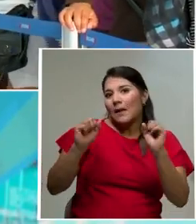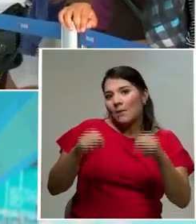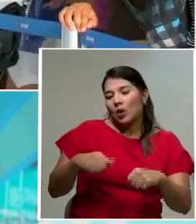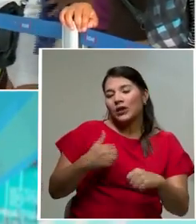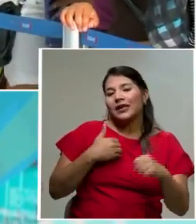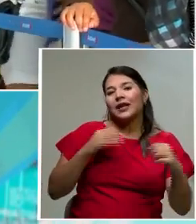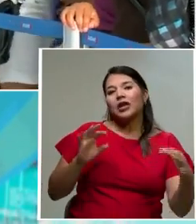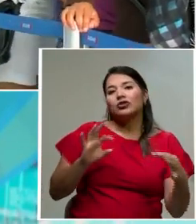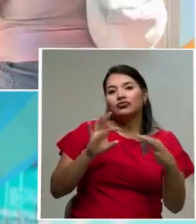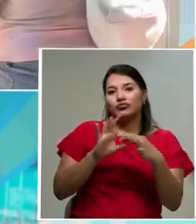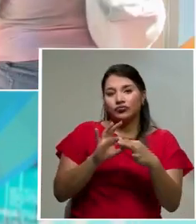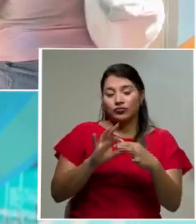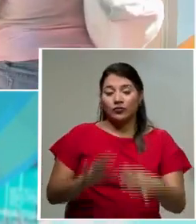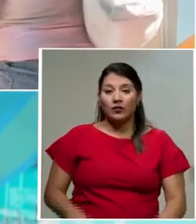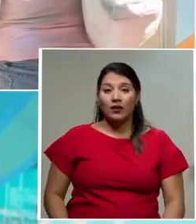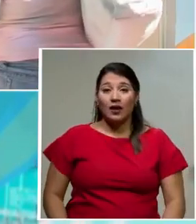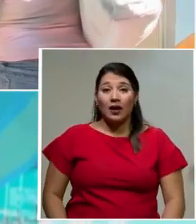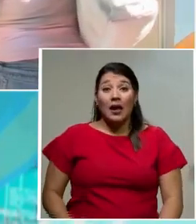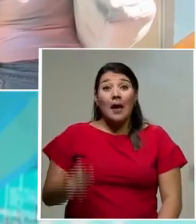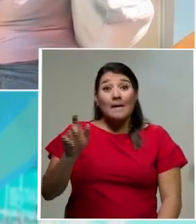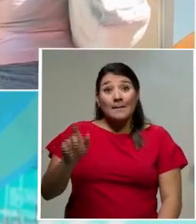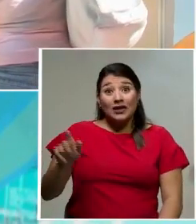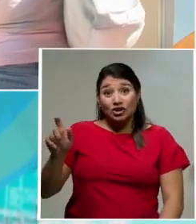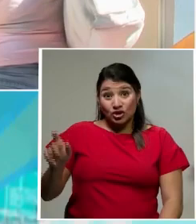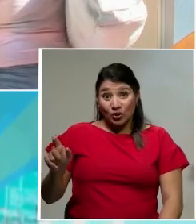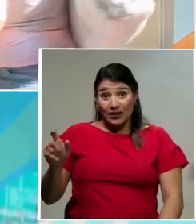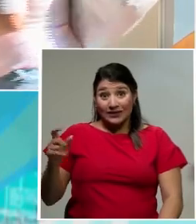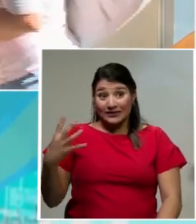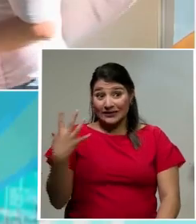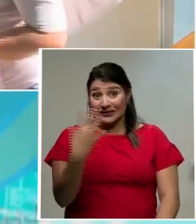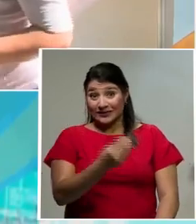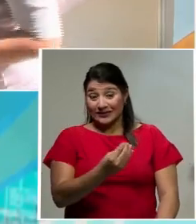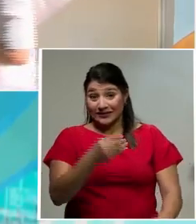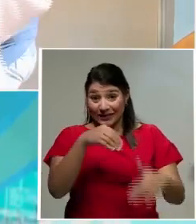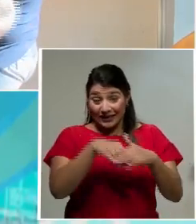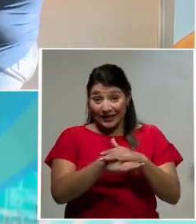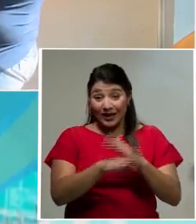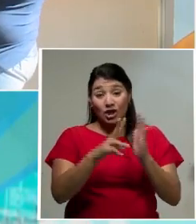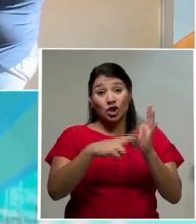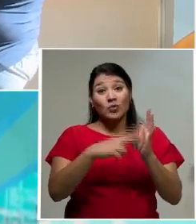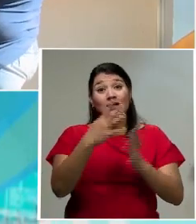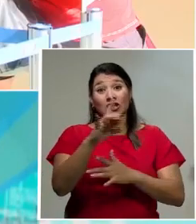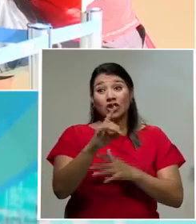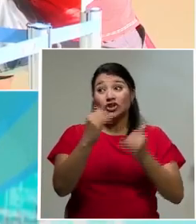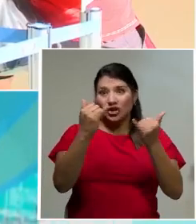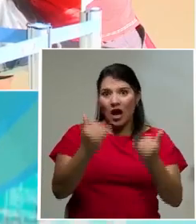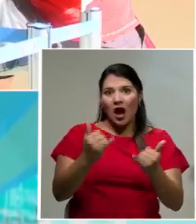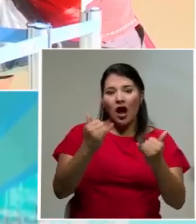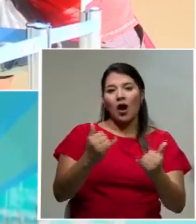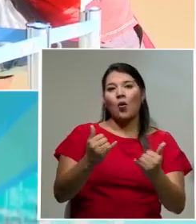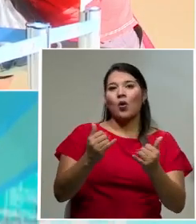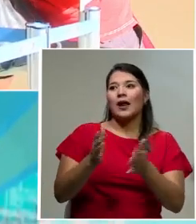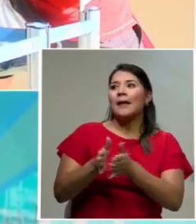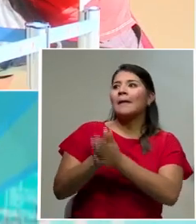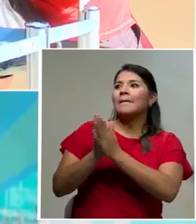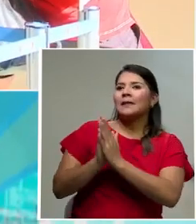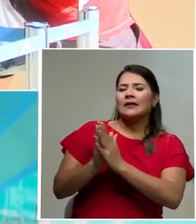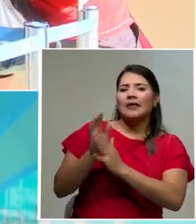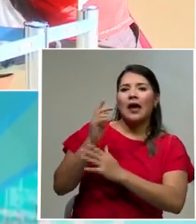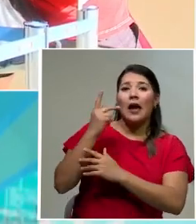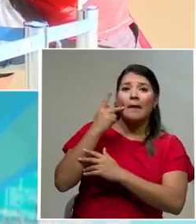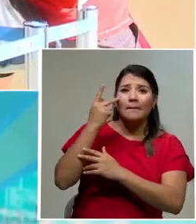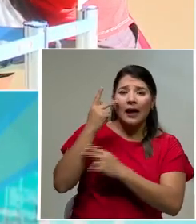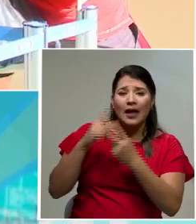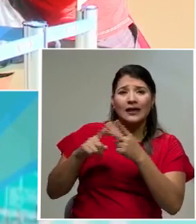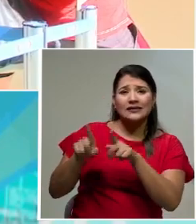llamamos reunificación familiar. Las personas que se vinieron en el 2018 están trayendo o a sus padres, a sus hermanos o a sus hijos, y eso